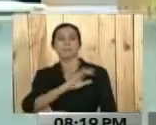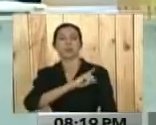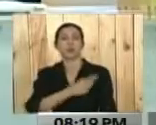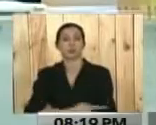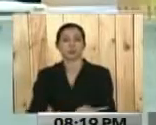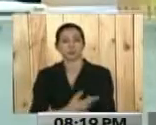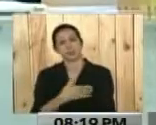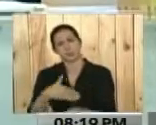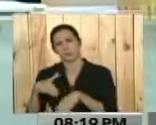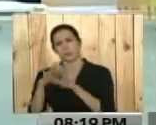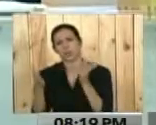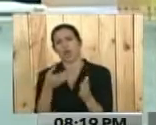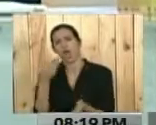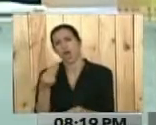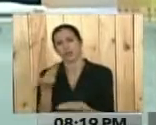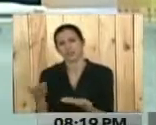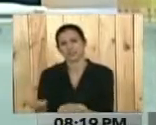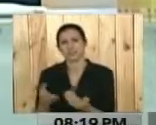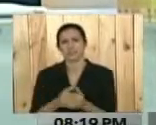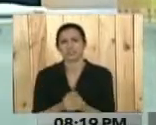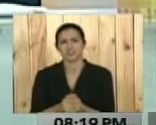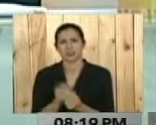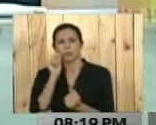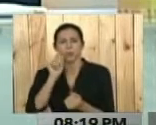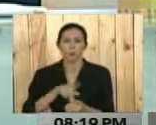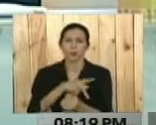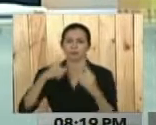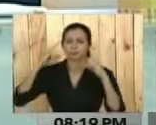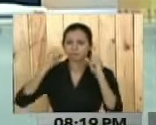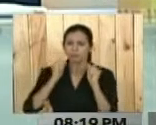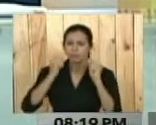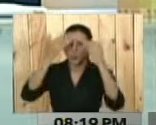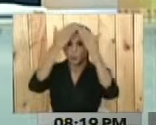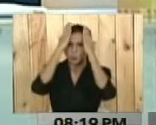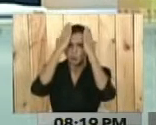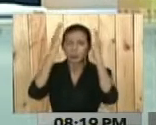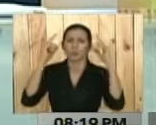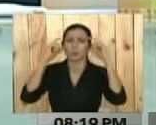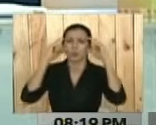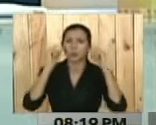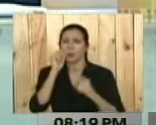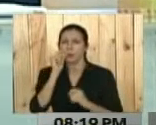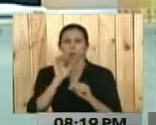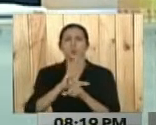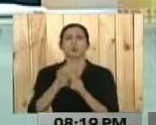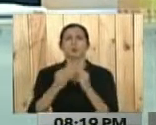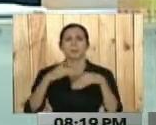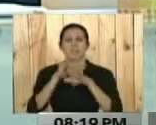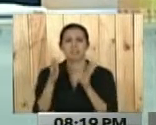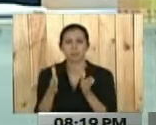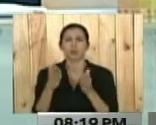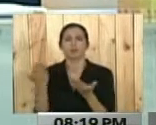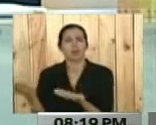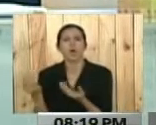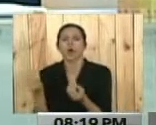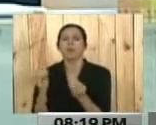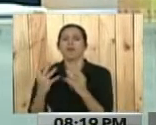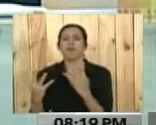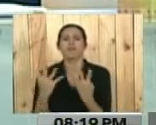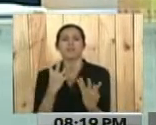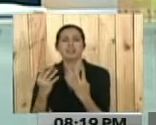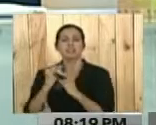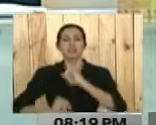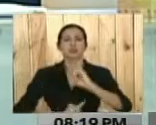nuestro ministro, joven ministro, compañero, poeta, ministro de Cultura, bueno, me comente cómo está la Feria Internacional